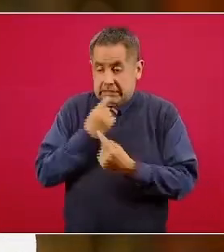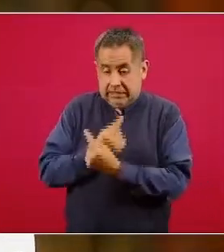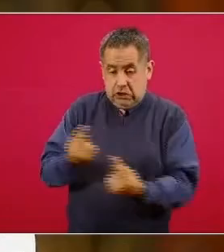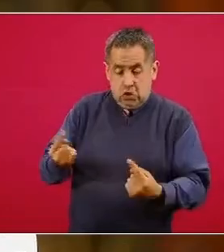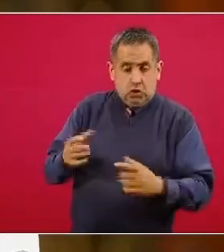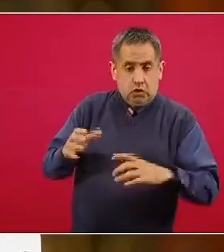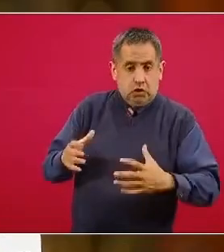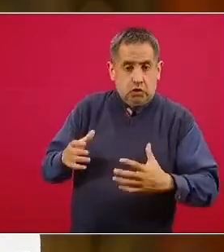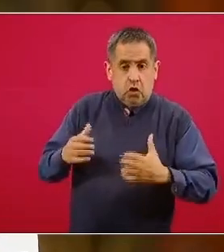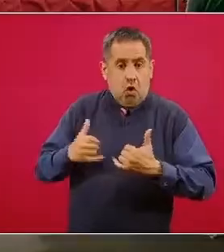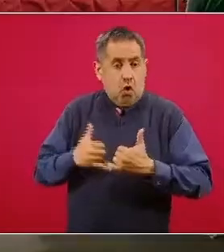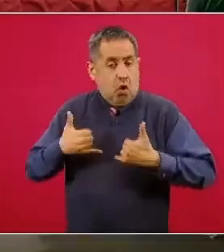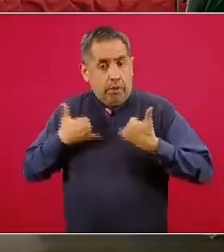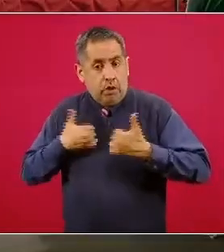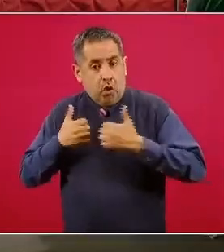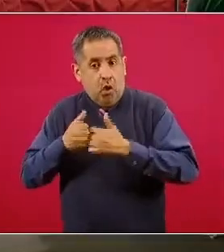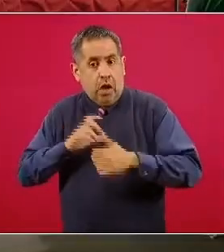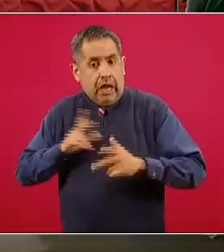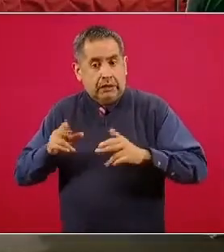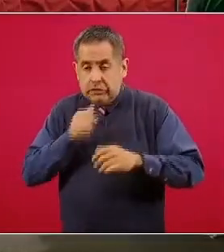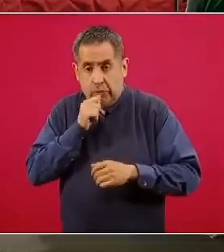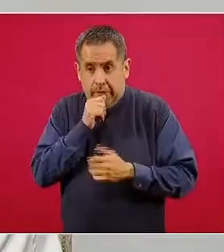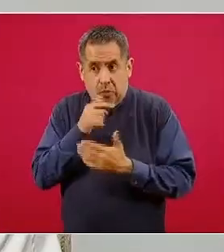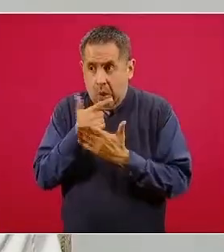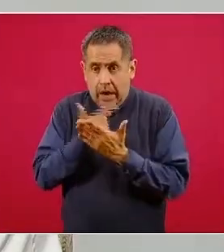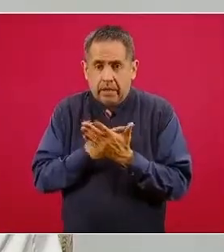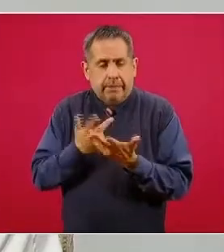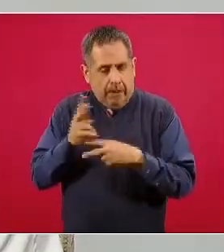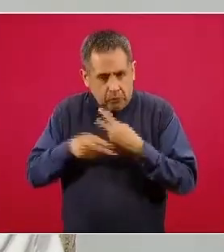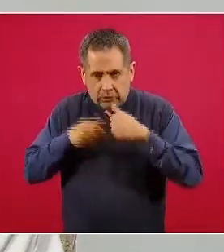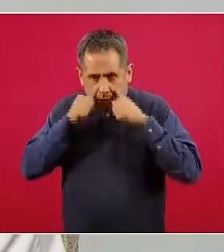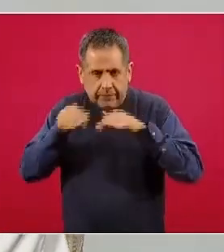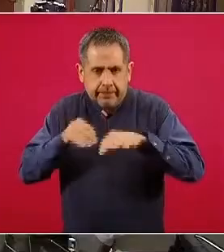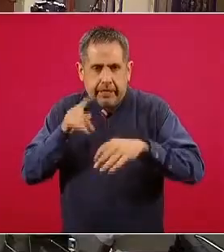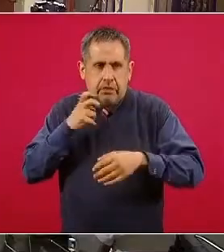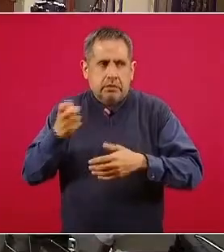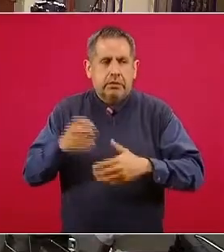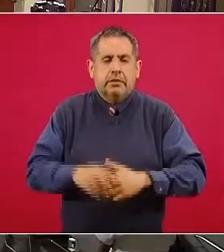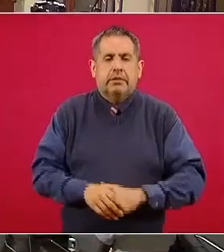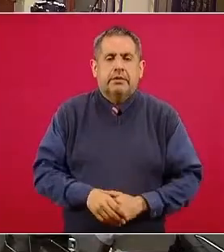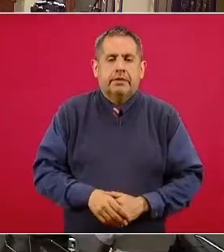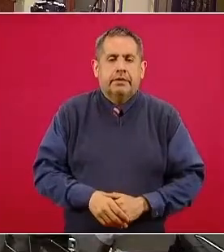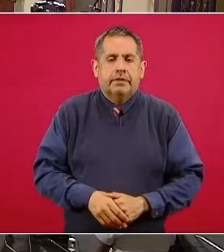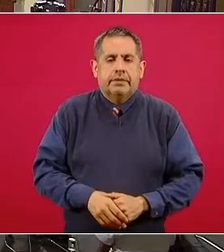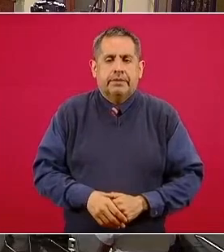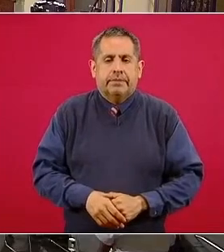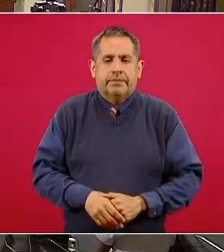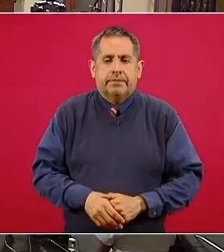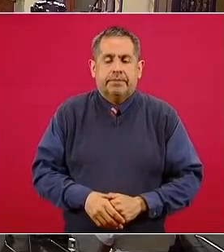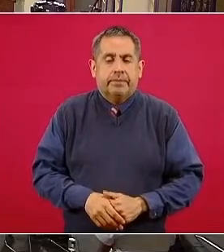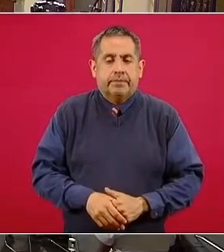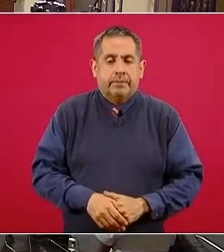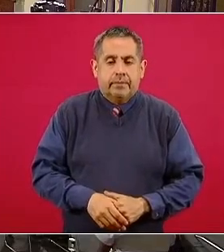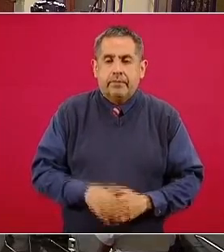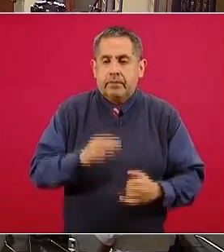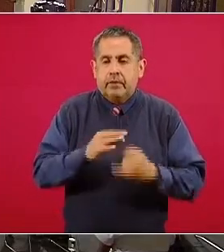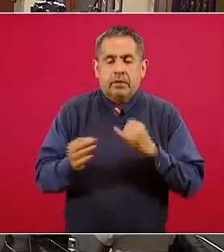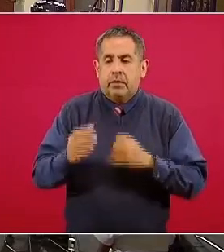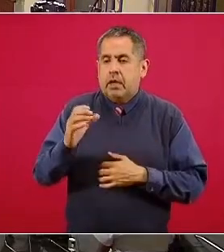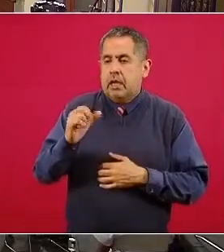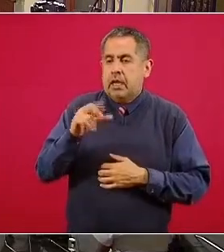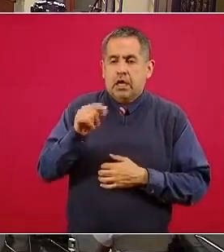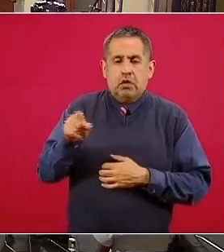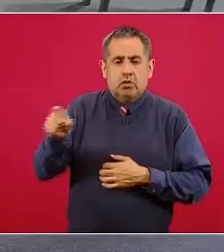infantiles y en adolescencia con cáncer. En eso hay que trabajar. Gracias, maestro Zoe Robledo. La última pregunta, Carlos Sabaroa,